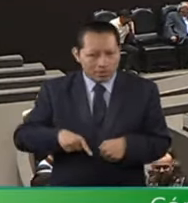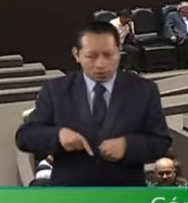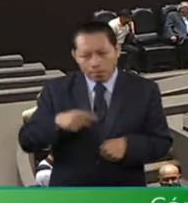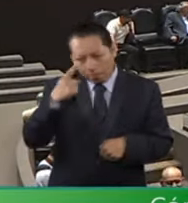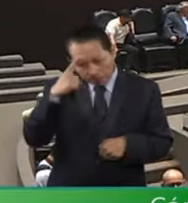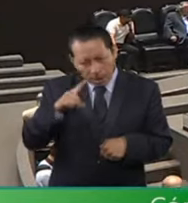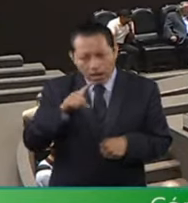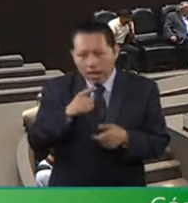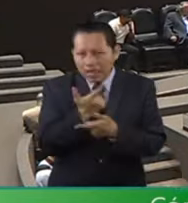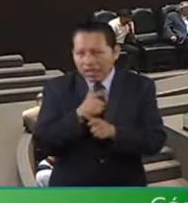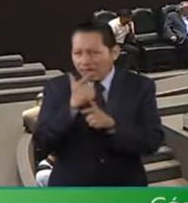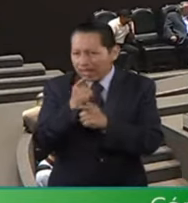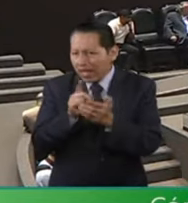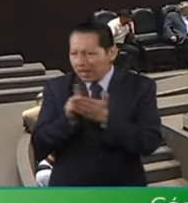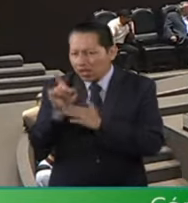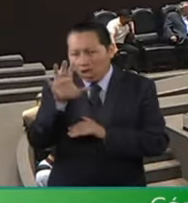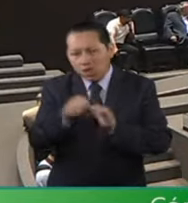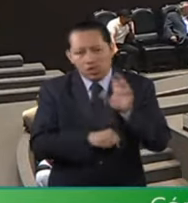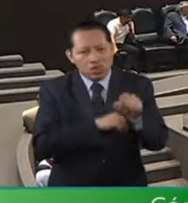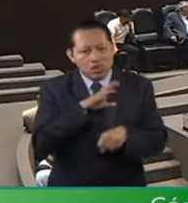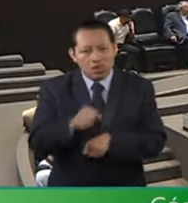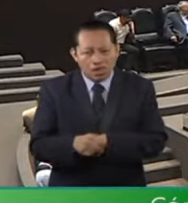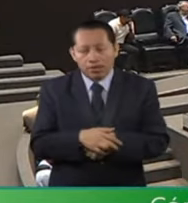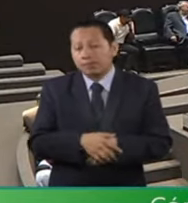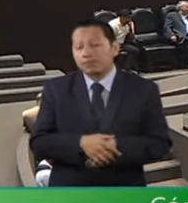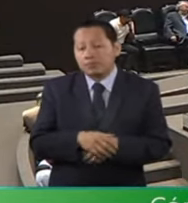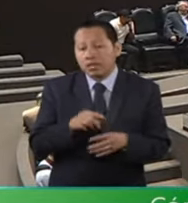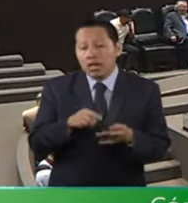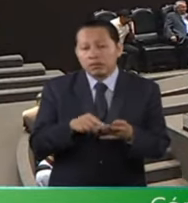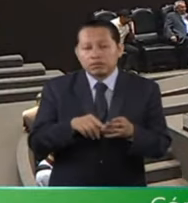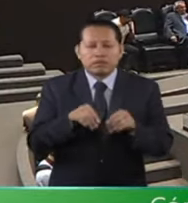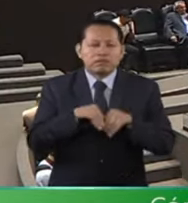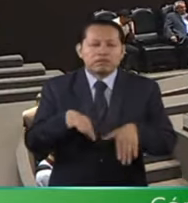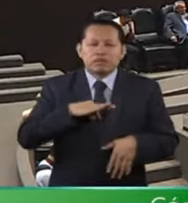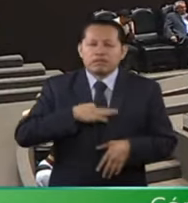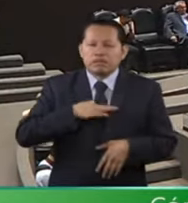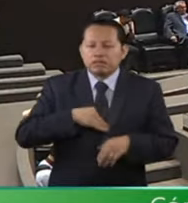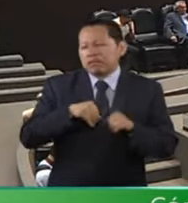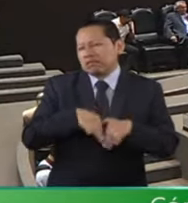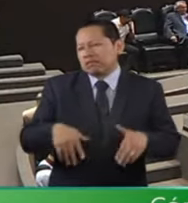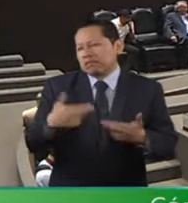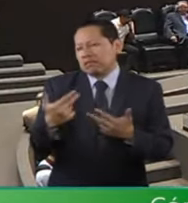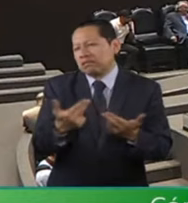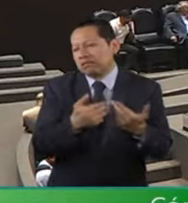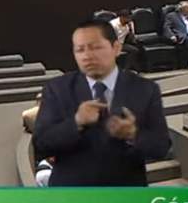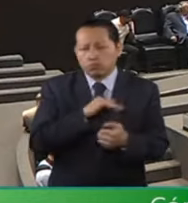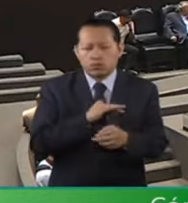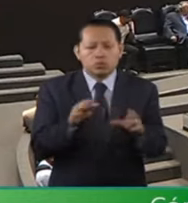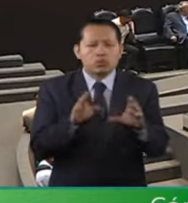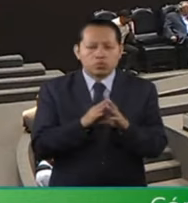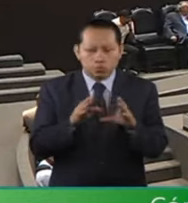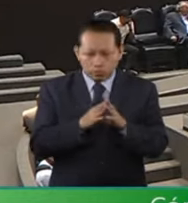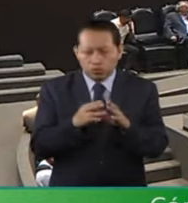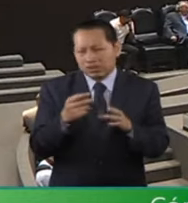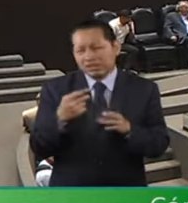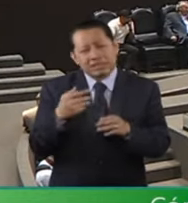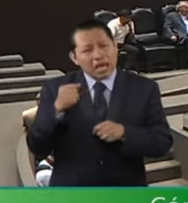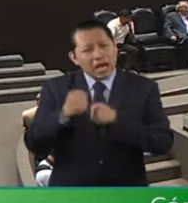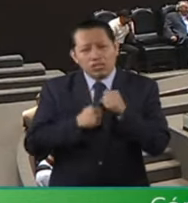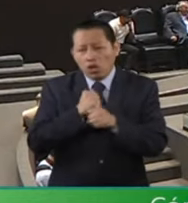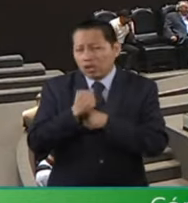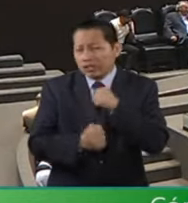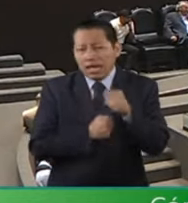depredar libertades y derechos. Peste devastadora que nos llevará décadas revertir son las medidas autoritarias